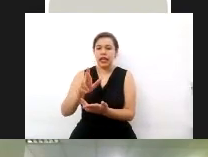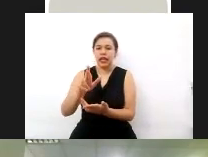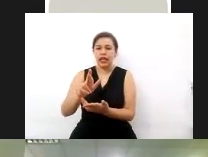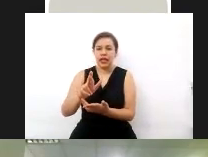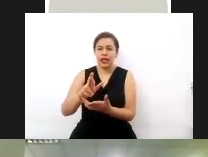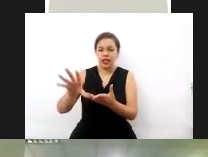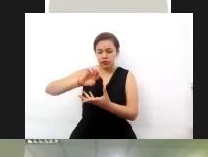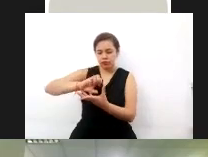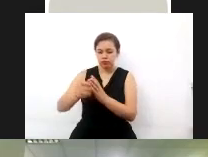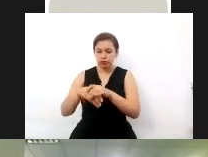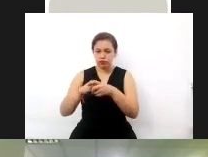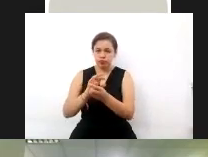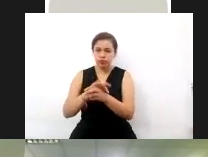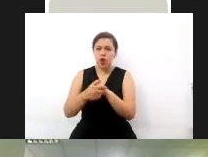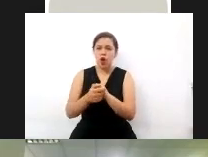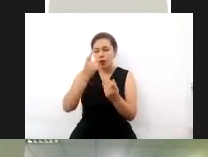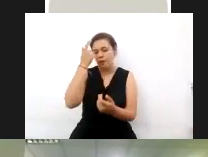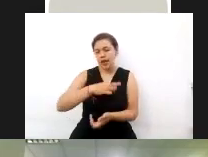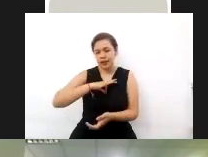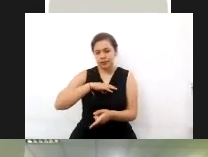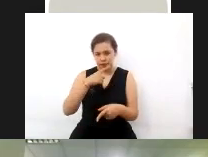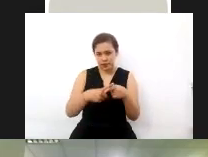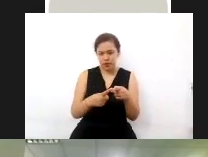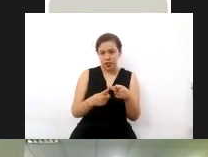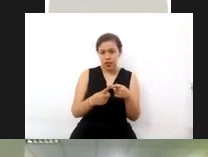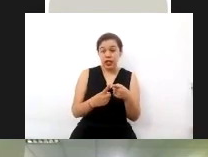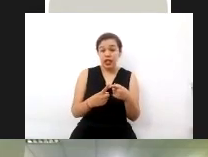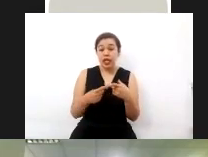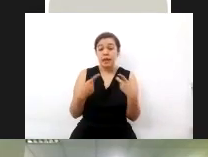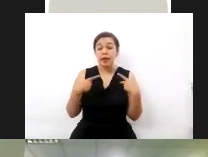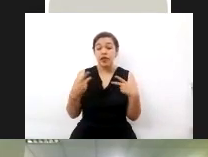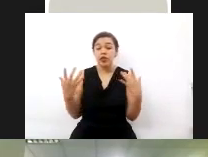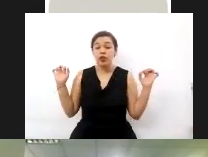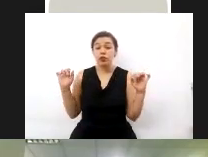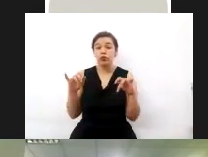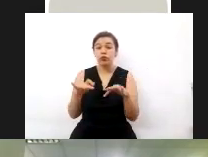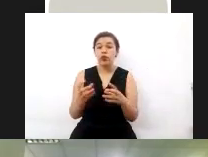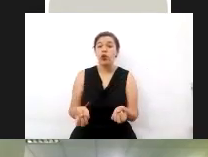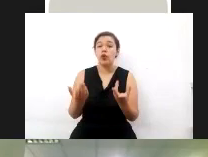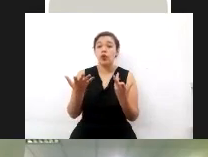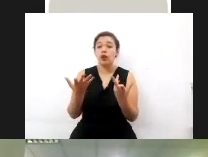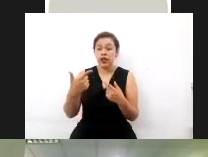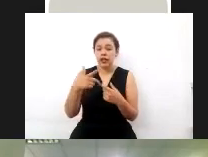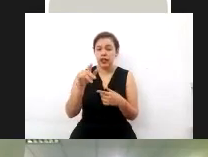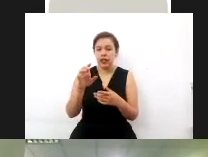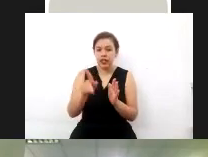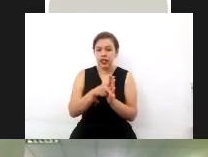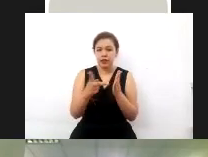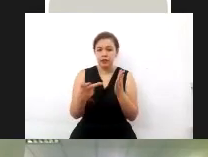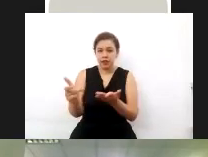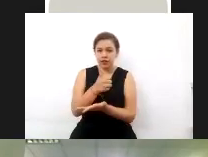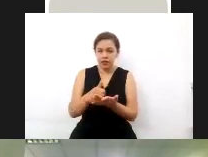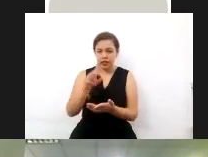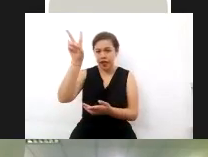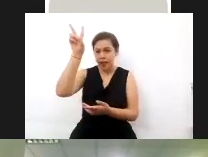de manos. Y el aforo máximo, hay que checar de acuerdo a la Gaceta, la publicación de la Gaceta que se da todos los